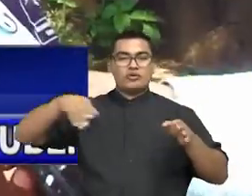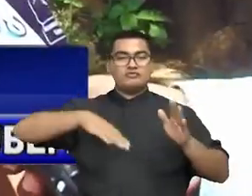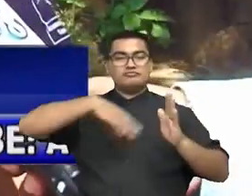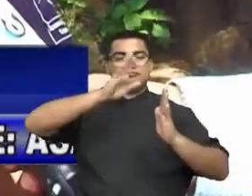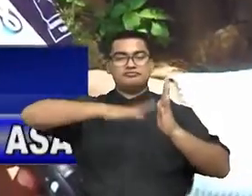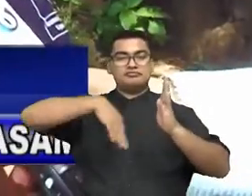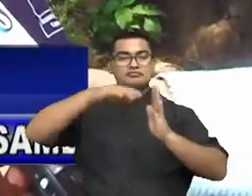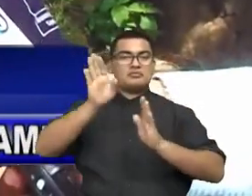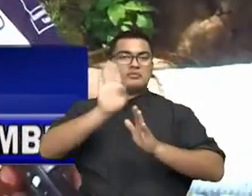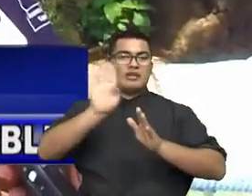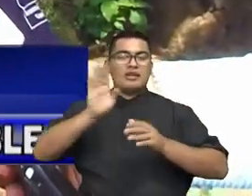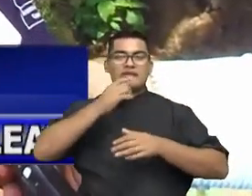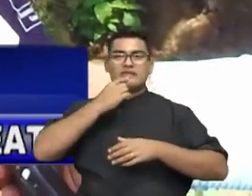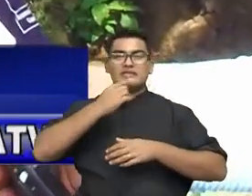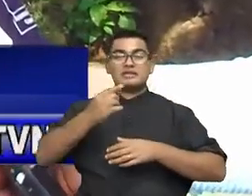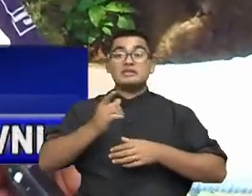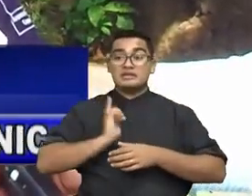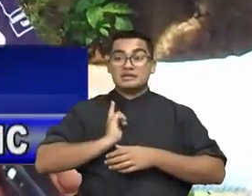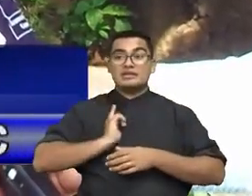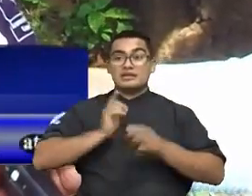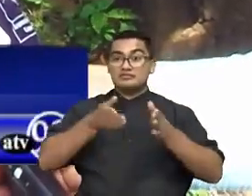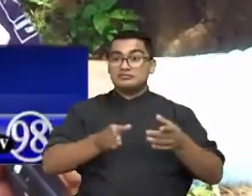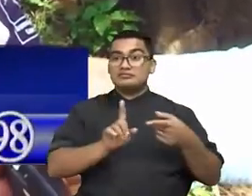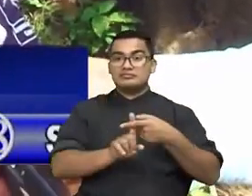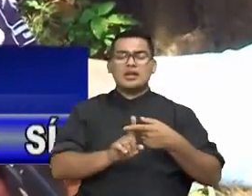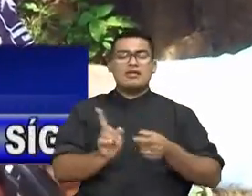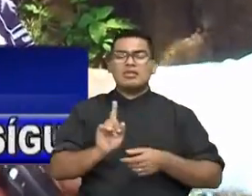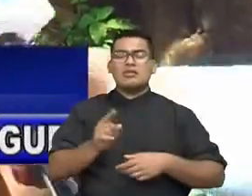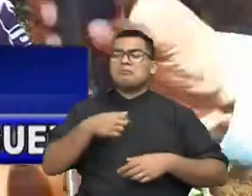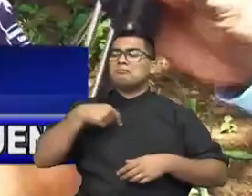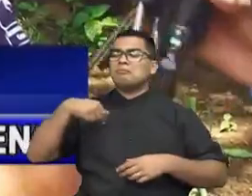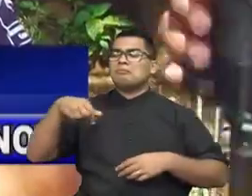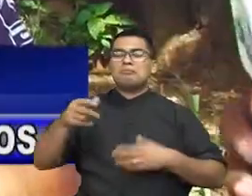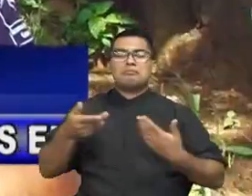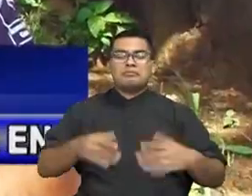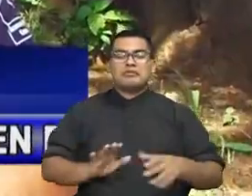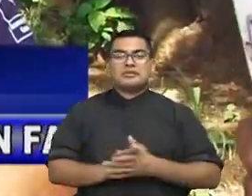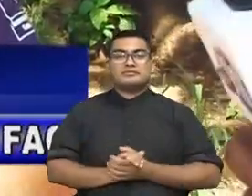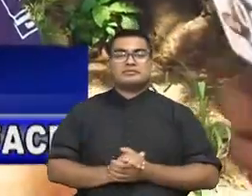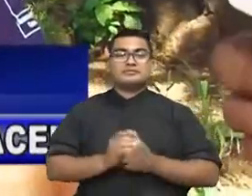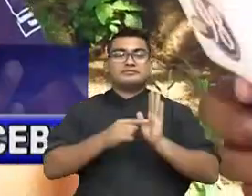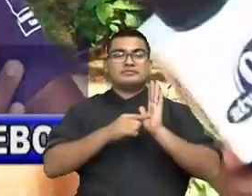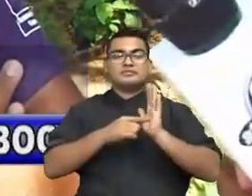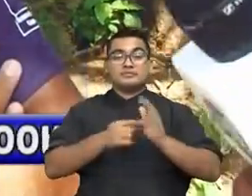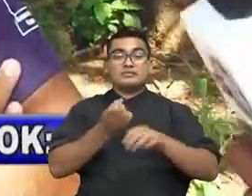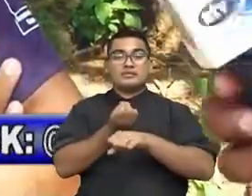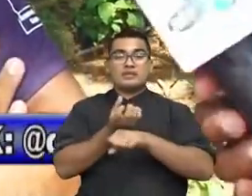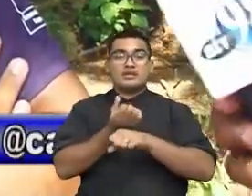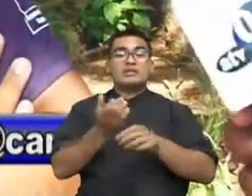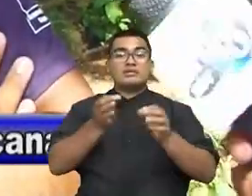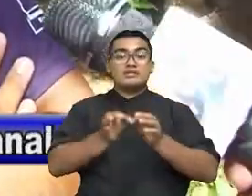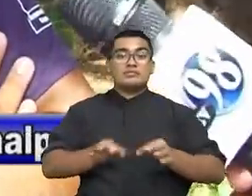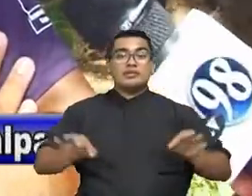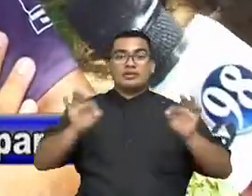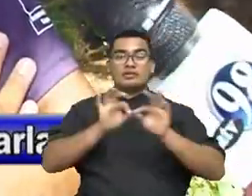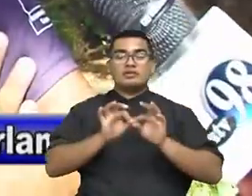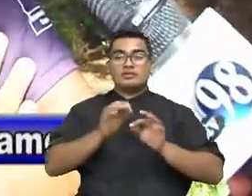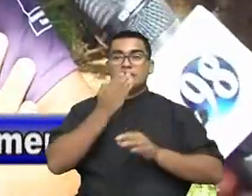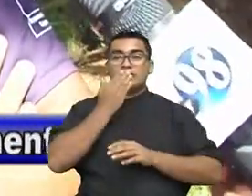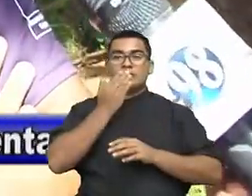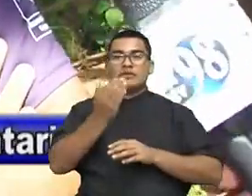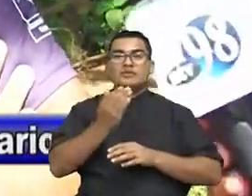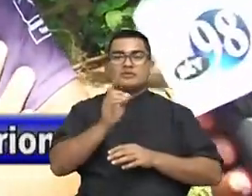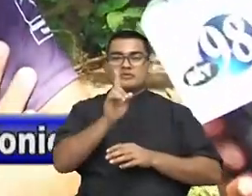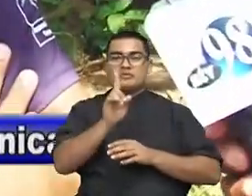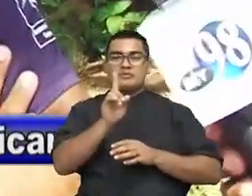deudo? No, ando haciendo un mandado por aquí. Pero es importante que, por ejemplo, la alcaldía le dé mantenimiento. La alcaldía ahí que más de un